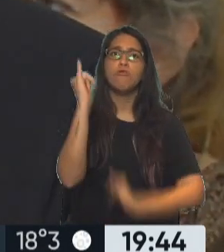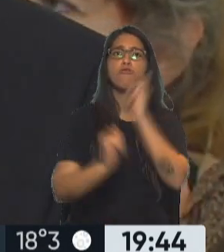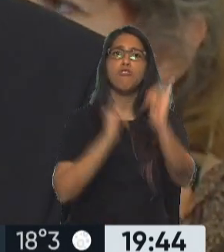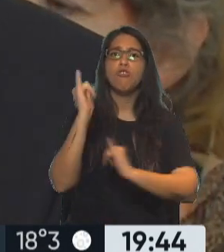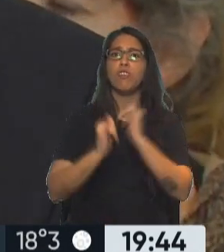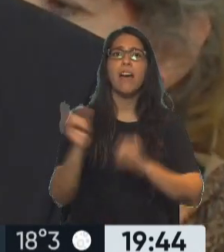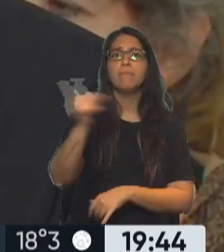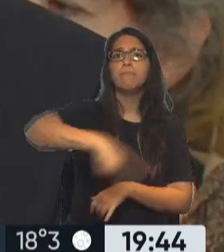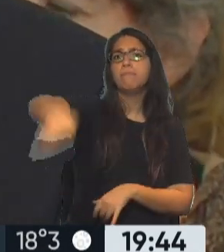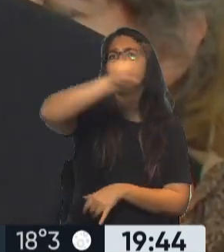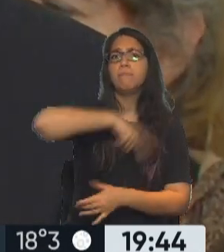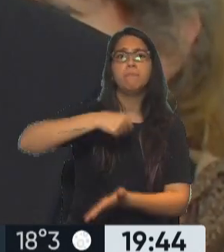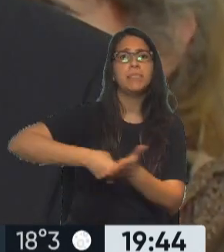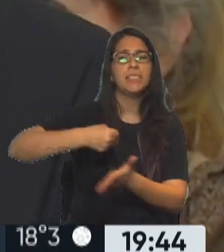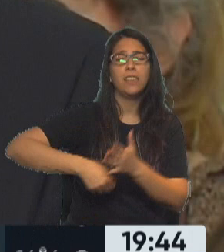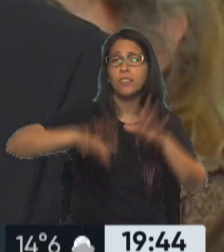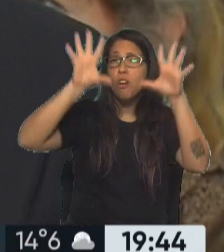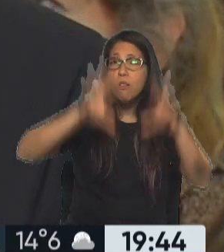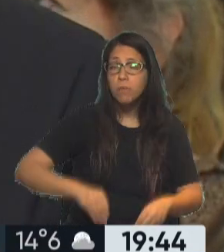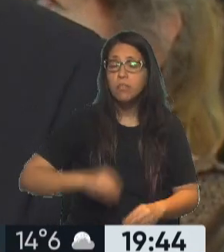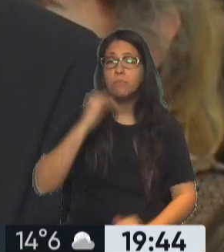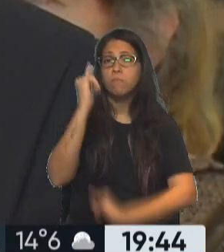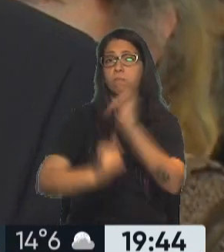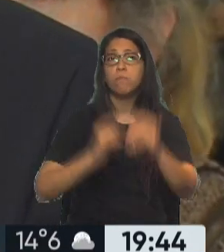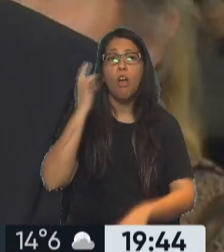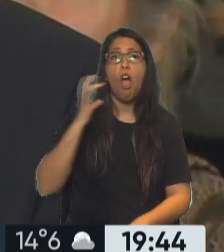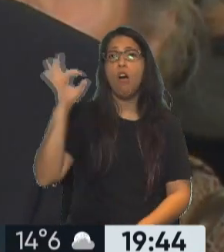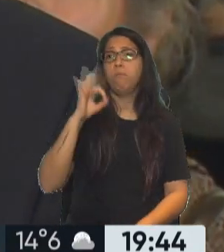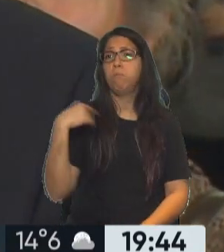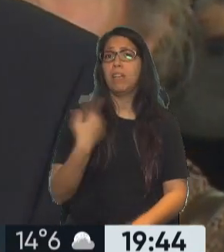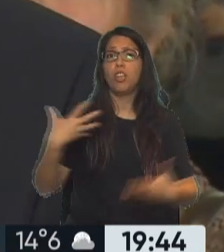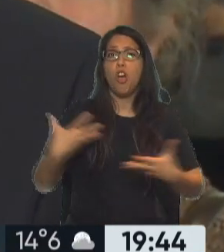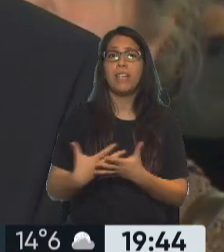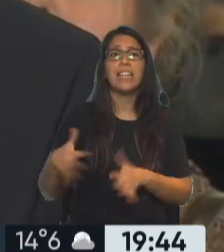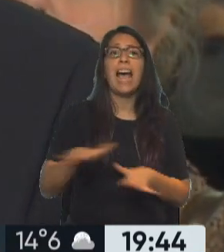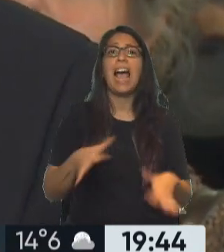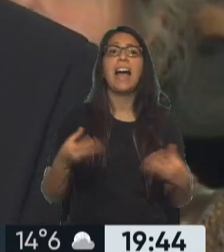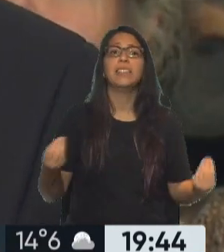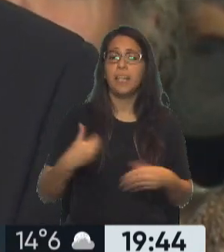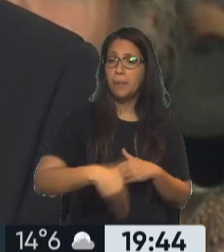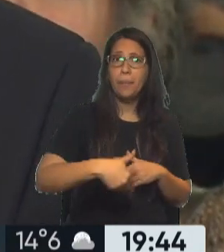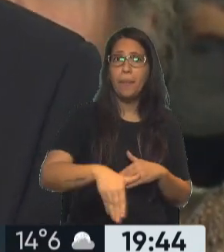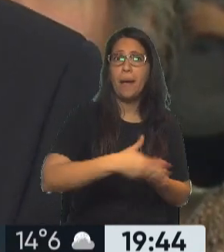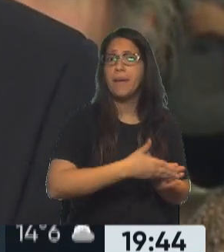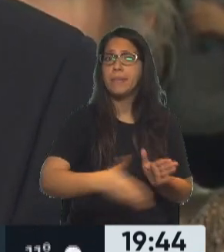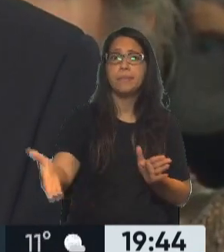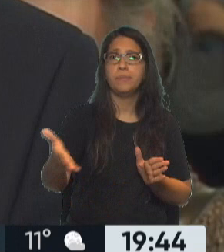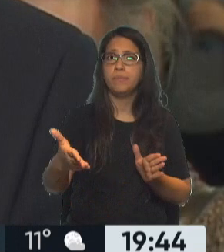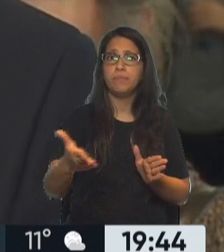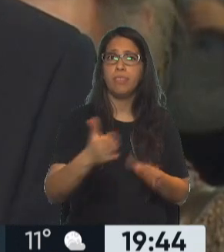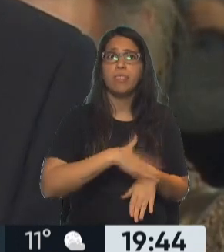nuestros militantes qué es lo que estamos pensando, qué es lo que hay que salir a hacer en los próximos tiempos,